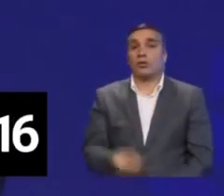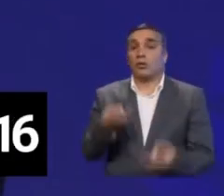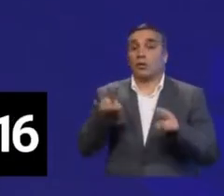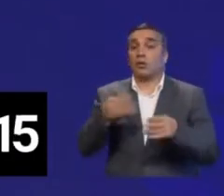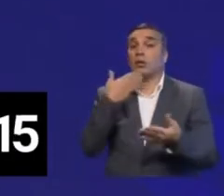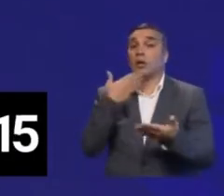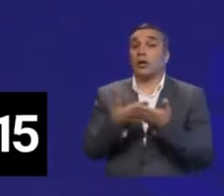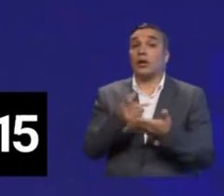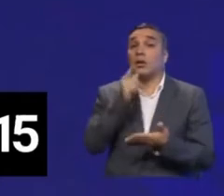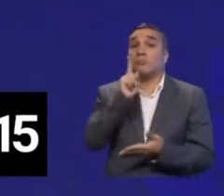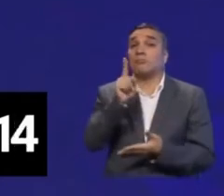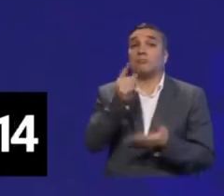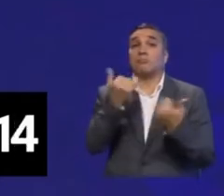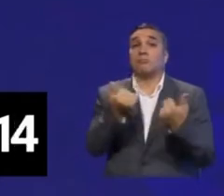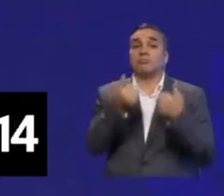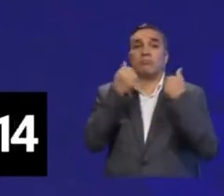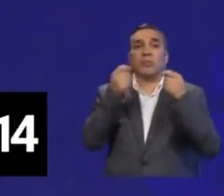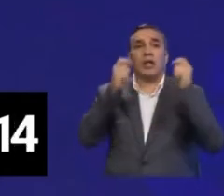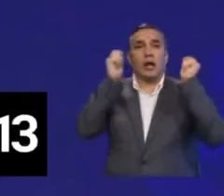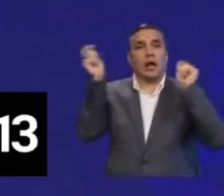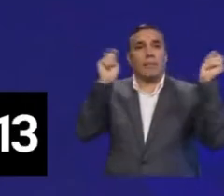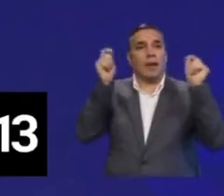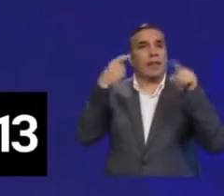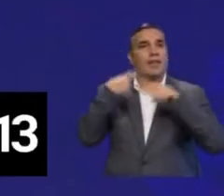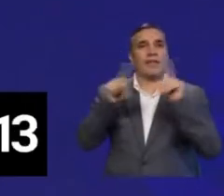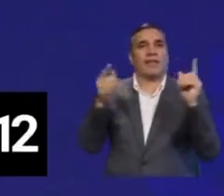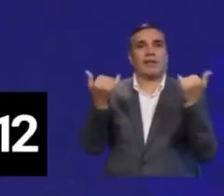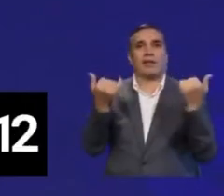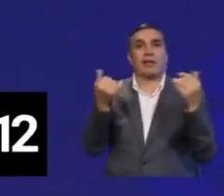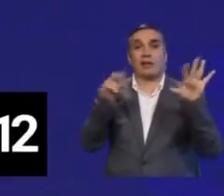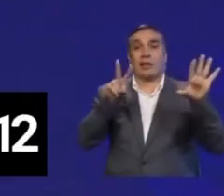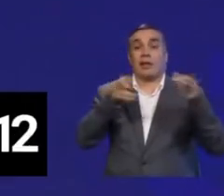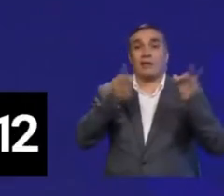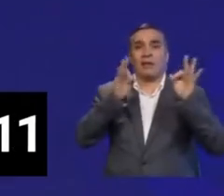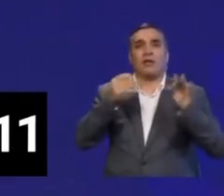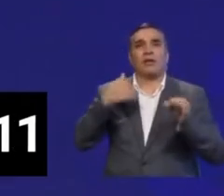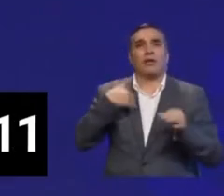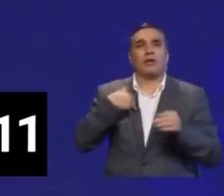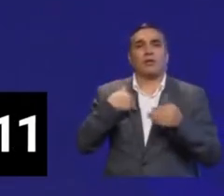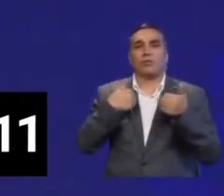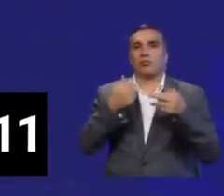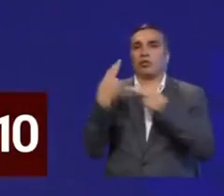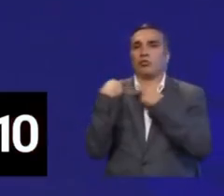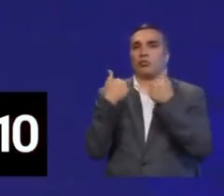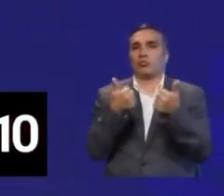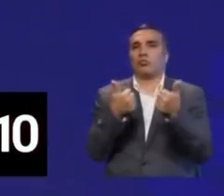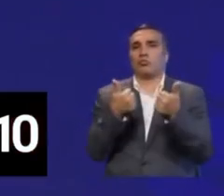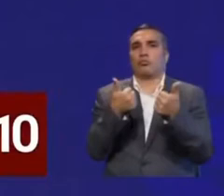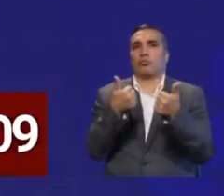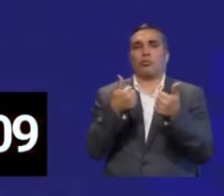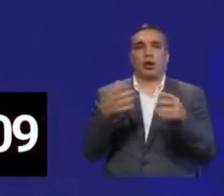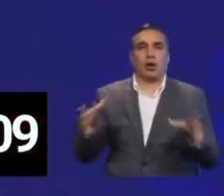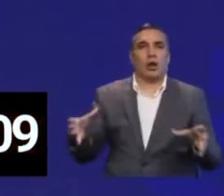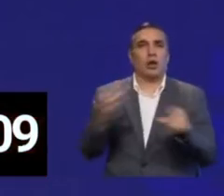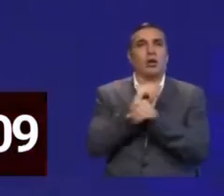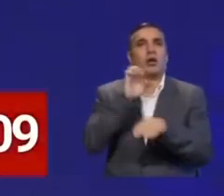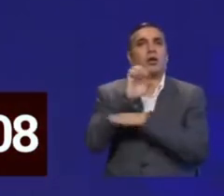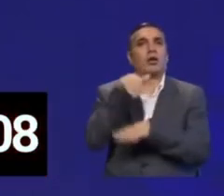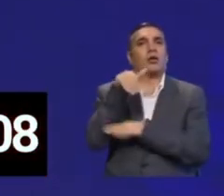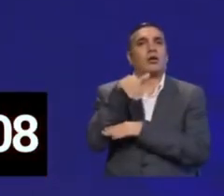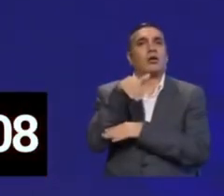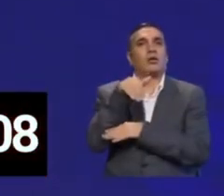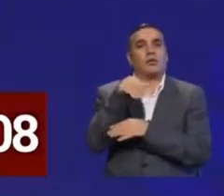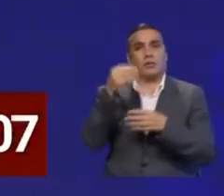a quienes han formado parte de esta campaña diferente. Este 7 de febrero tenemos una gran responsabilidad de recuperar el Ecuador